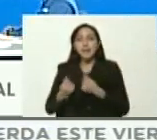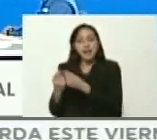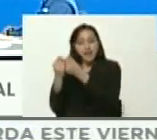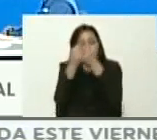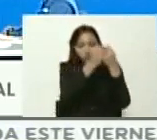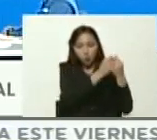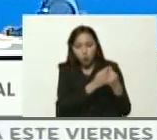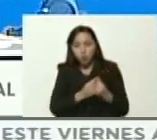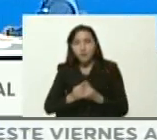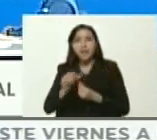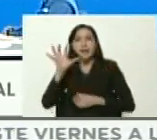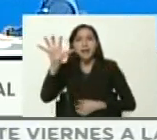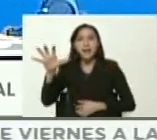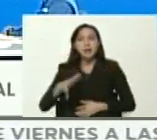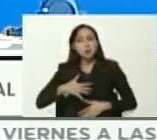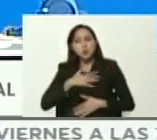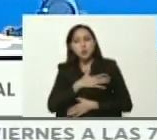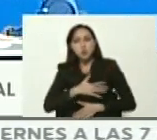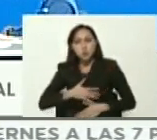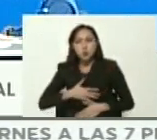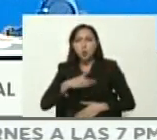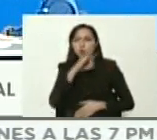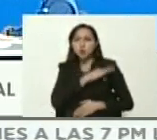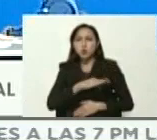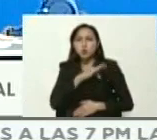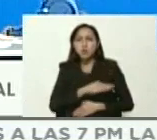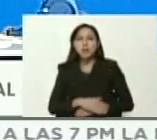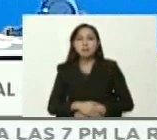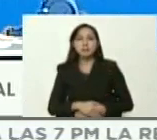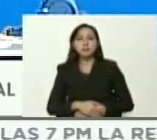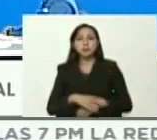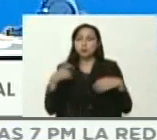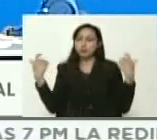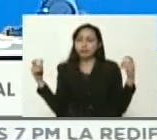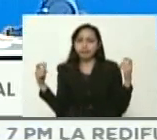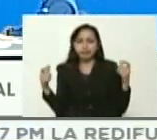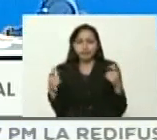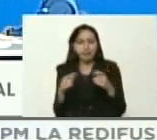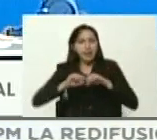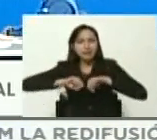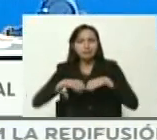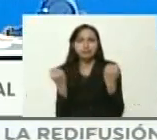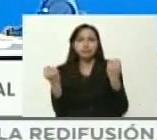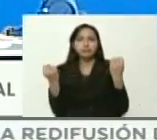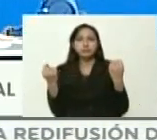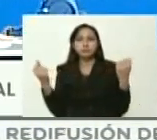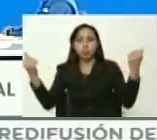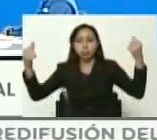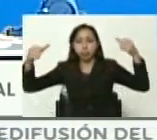al estado de bienestar social que fue disminuyendo y dañando